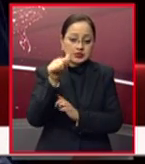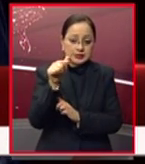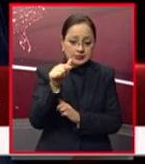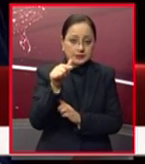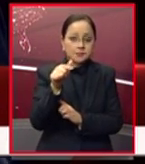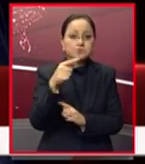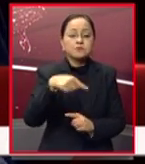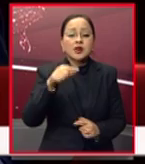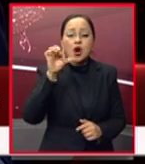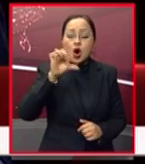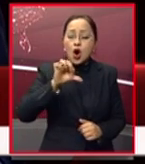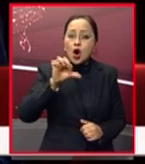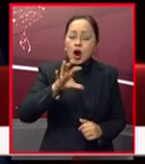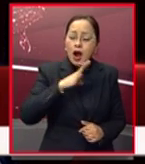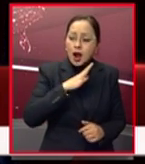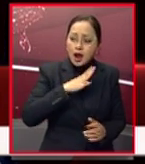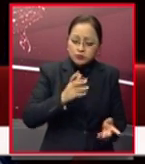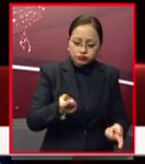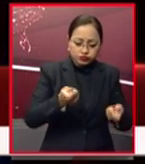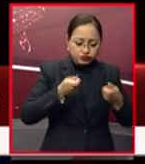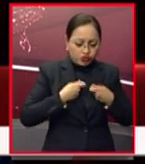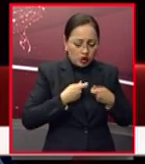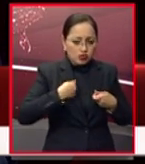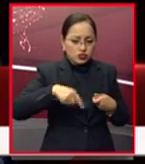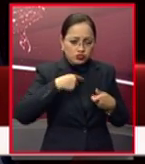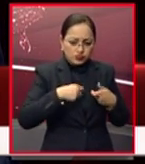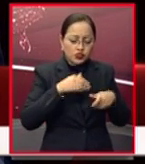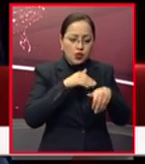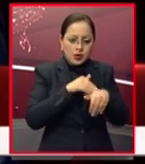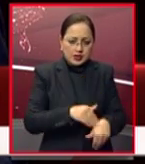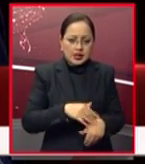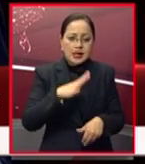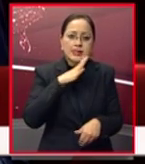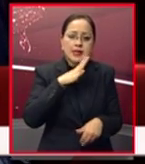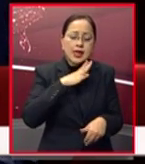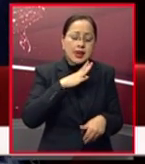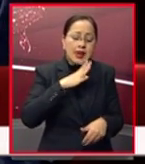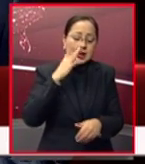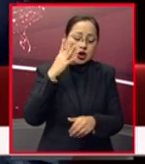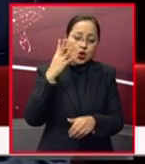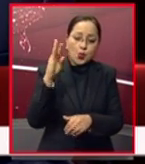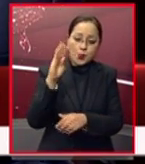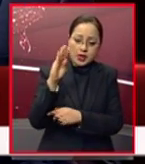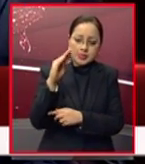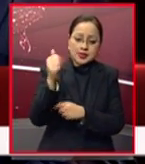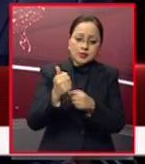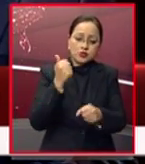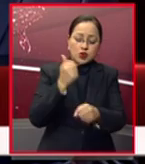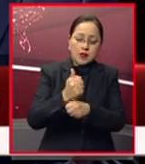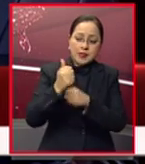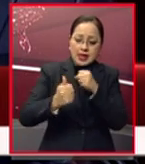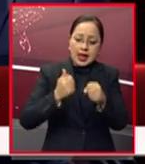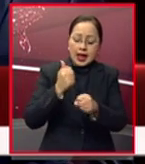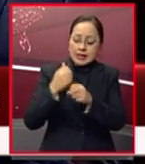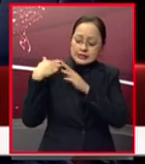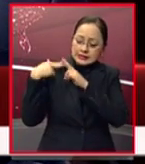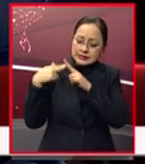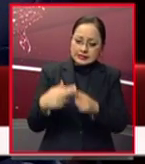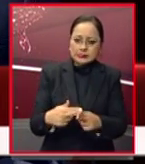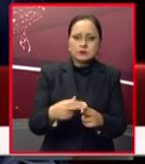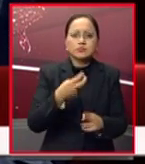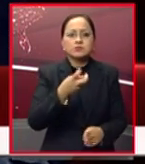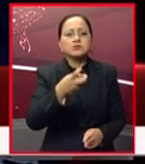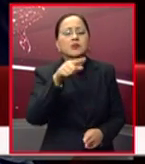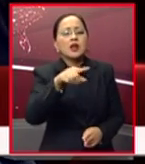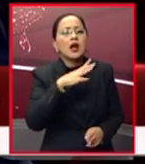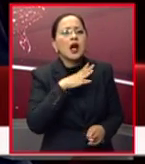1917, que hoy nos rige y que está celebrando 99 años de vigencia, ha tenido la virtud de